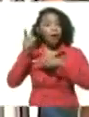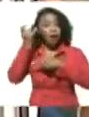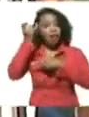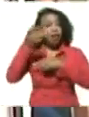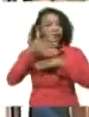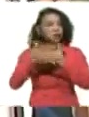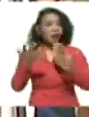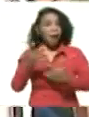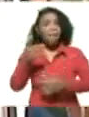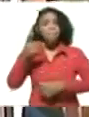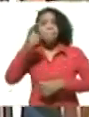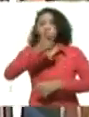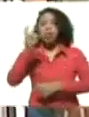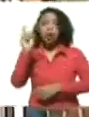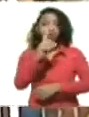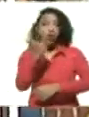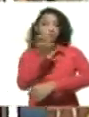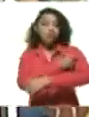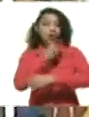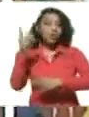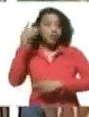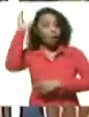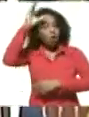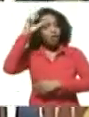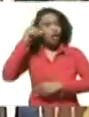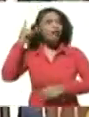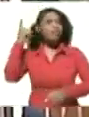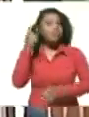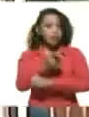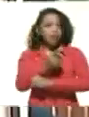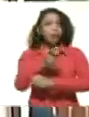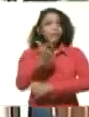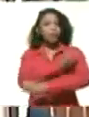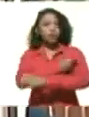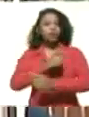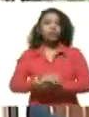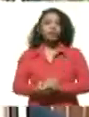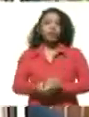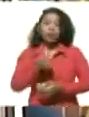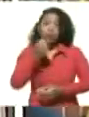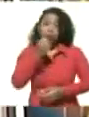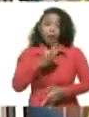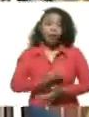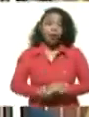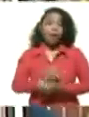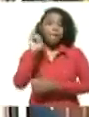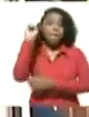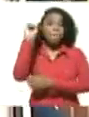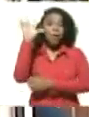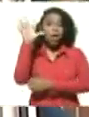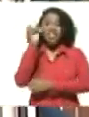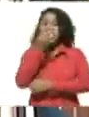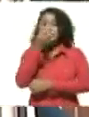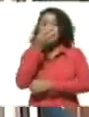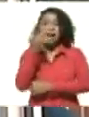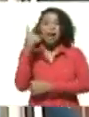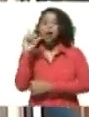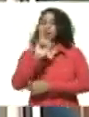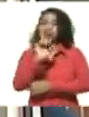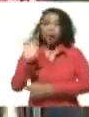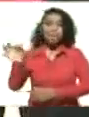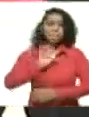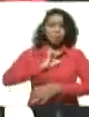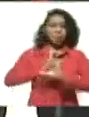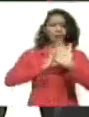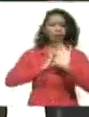persona que no se ha vacunado tome conciencia y sepa que debe vacunarse y bueno está la luz verde que son las personas que no están contagiadas